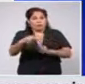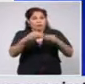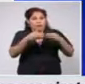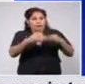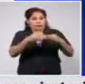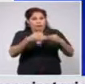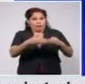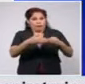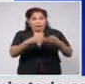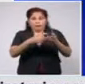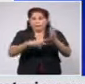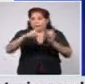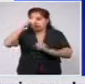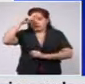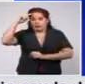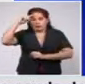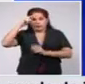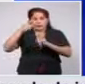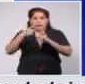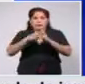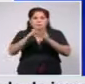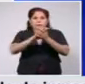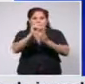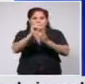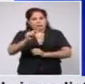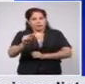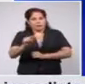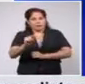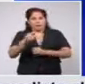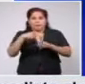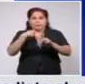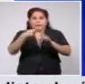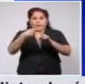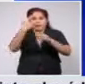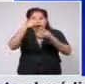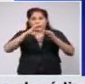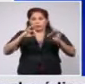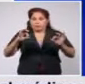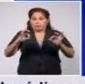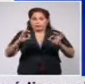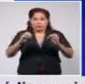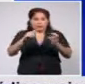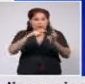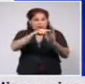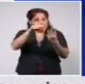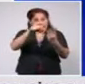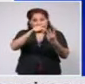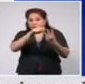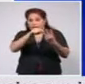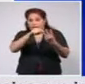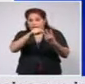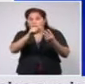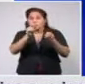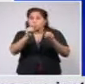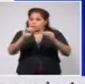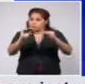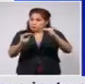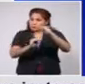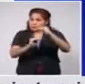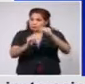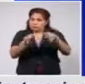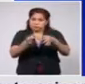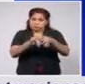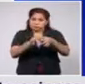Santi Espíritus y Mayabeque y Artemisa, aunque con tasas discretamente inferiores,